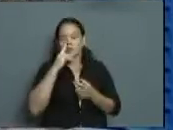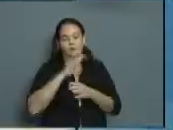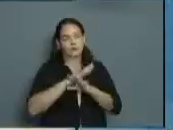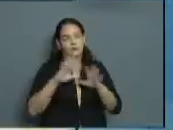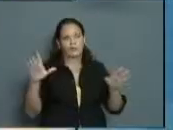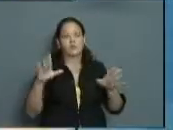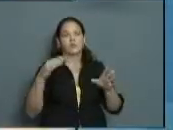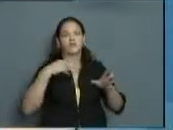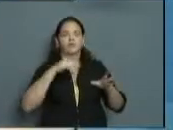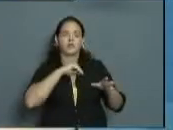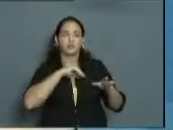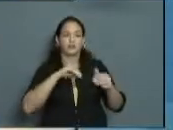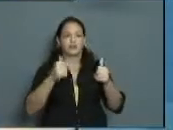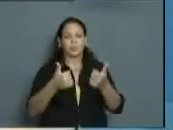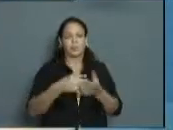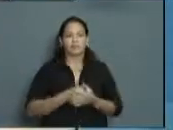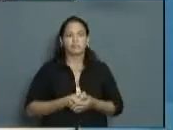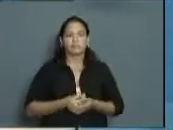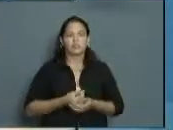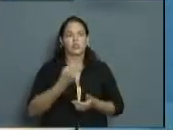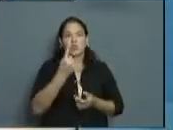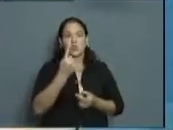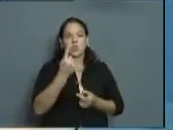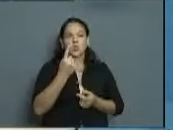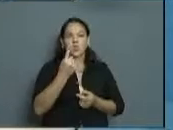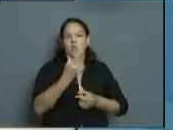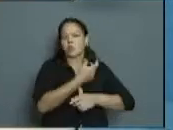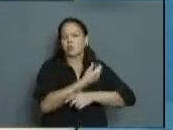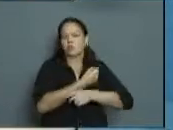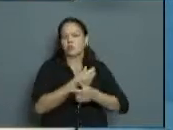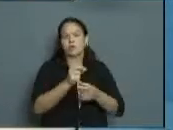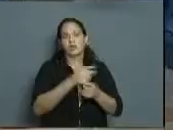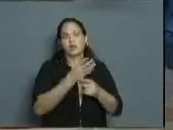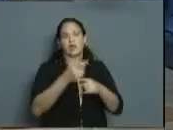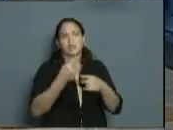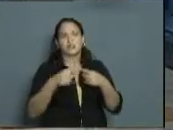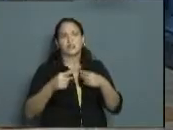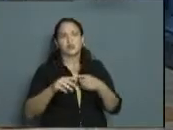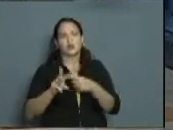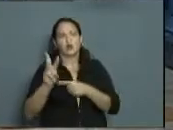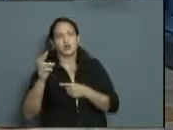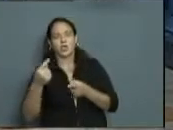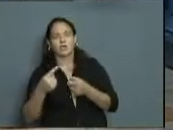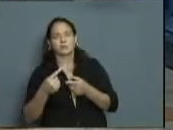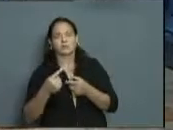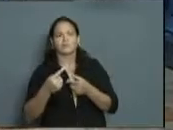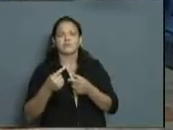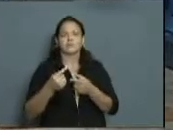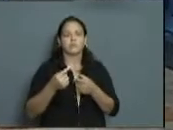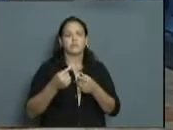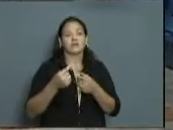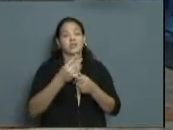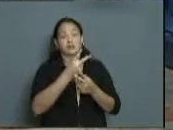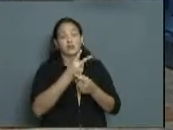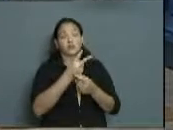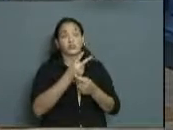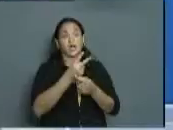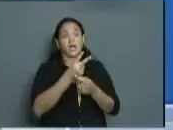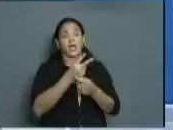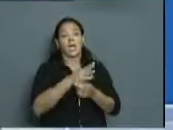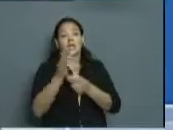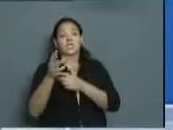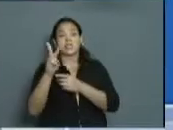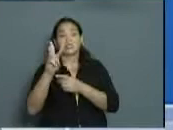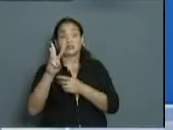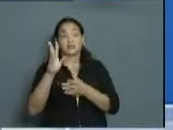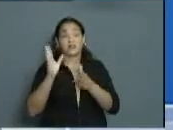síntomas. ¿Cuántos días hay entre una dosis y otra para que se pierda el esquema? Si es de segunda para tercera dosis, no se pierde esquema. Es decir,